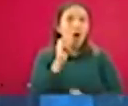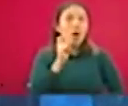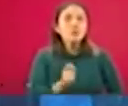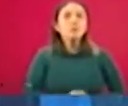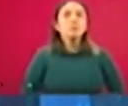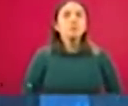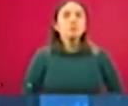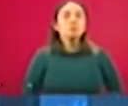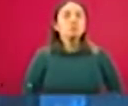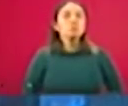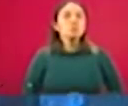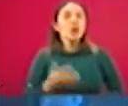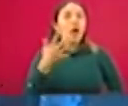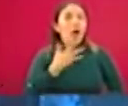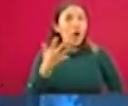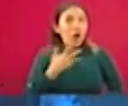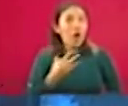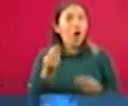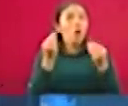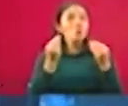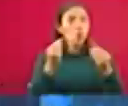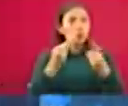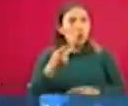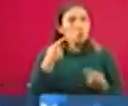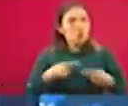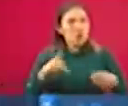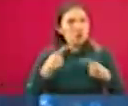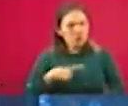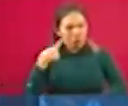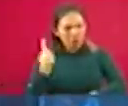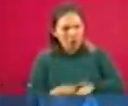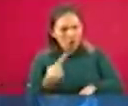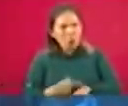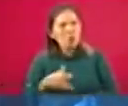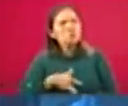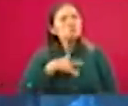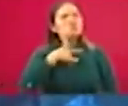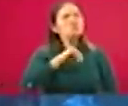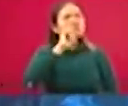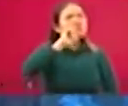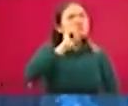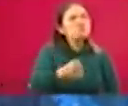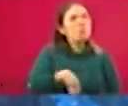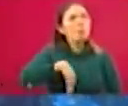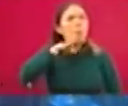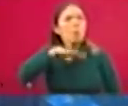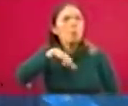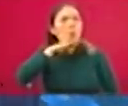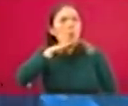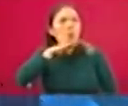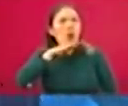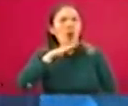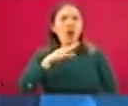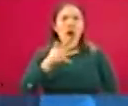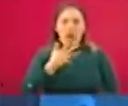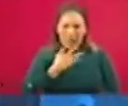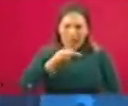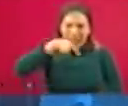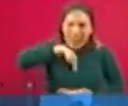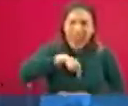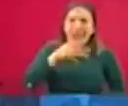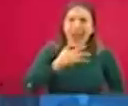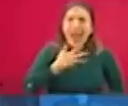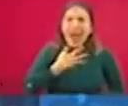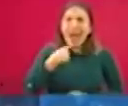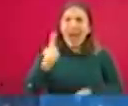Entonces, no se puede incorporar, ni planeábamos incorporarla de esa manera, precisamente por lo que comento, porque lo que nos interesa es